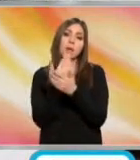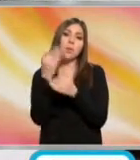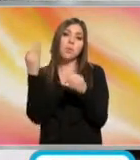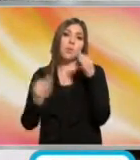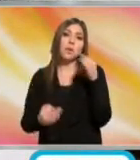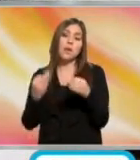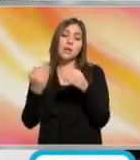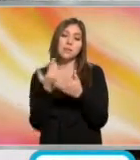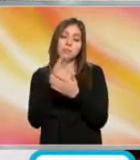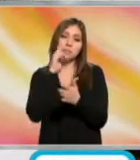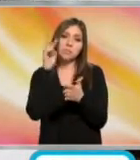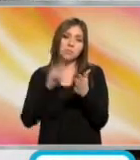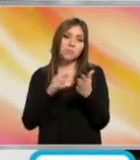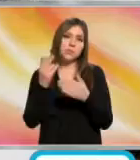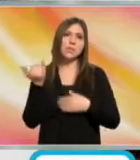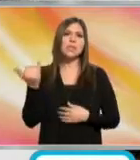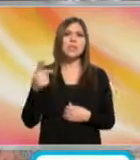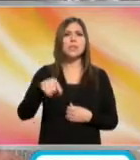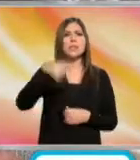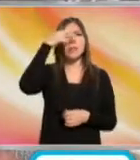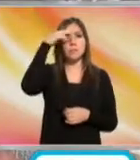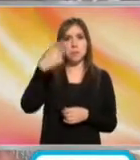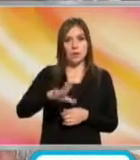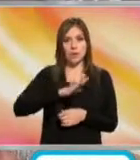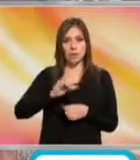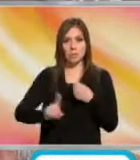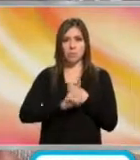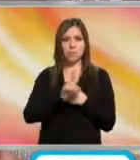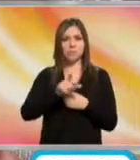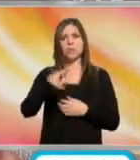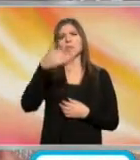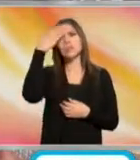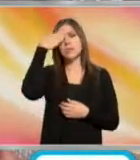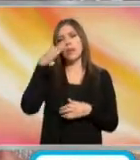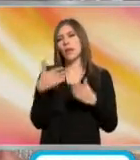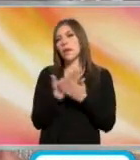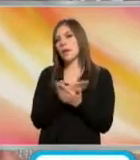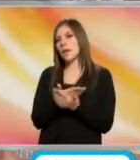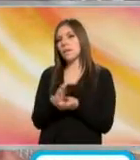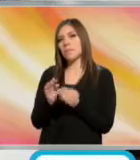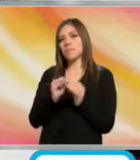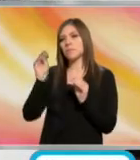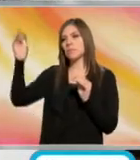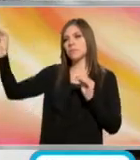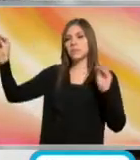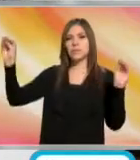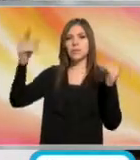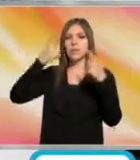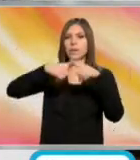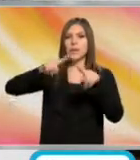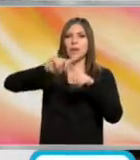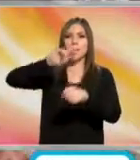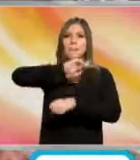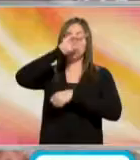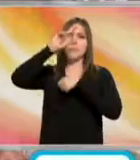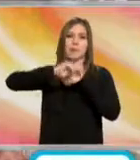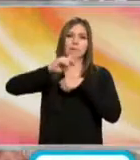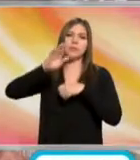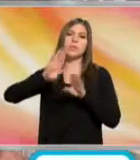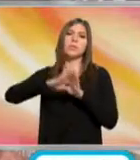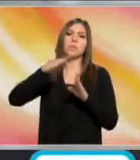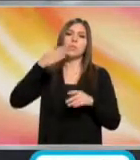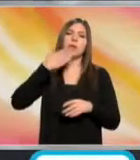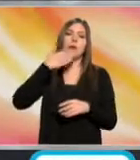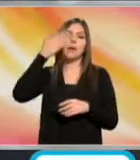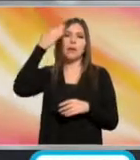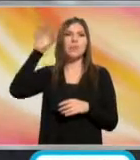Es lo más probable que sí. Oye, ¿y a México cómo le puede llegar a afectar? Yo sé que no en lo específico específico porque pues estamos hablando de países árabes, de países de Medio